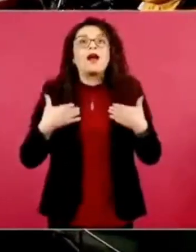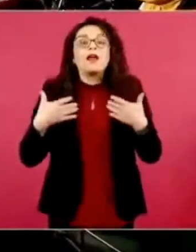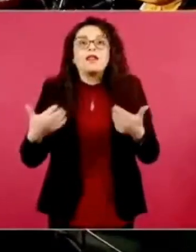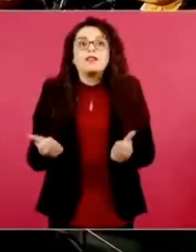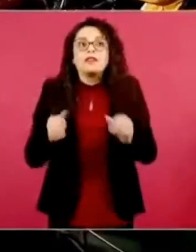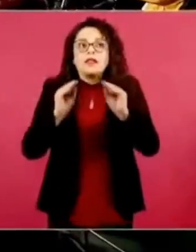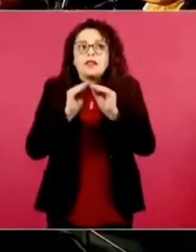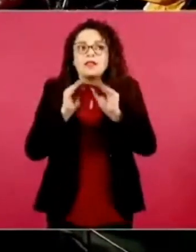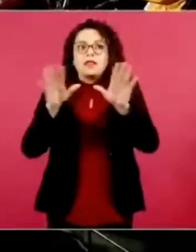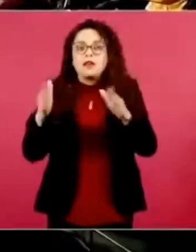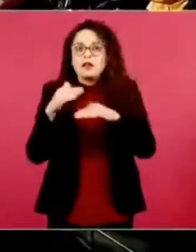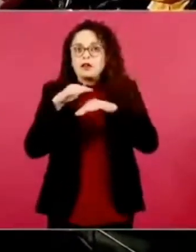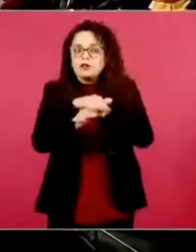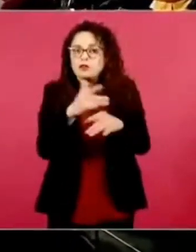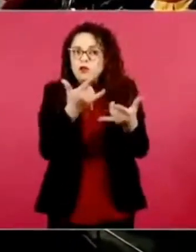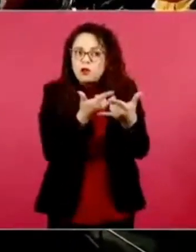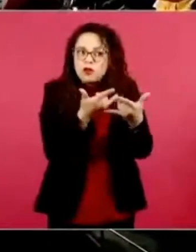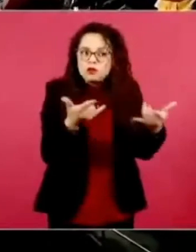buscar la objetividad